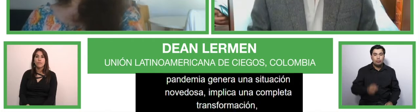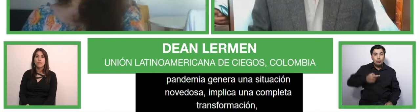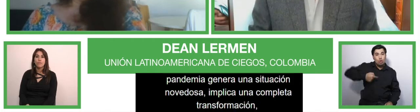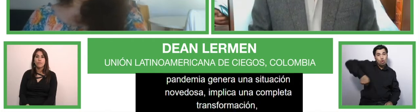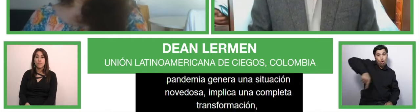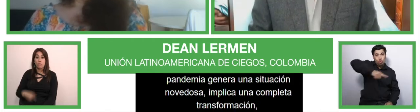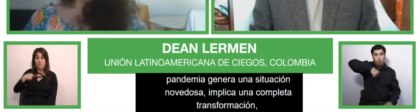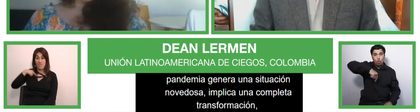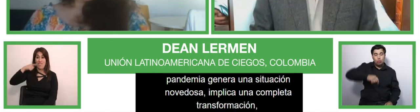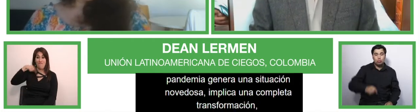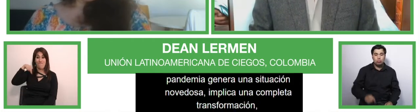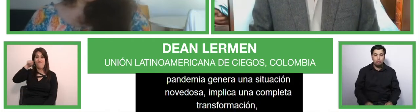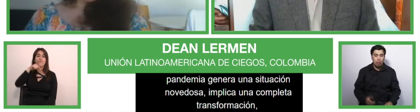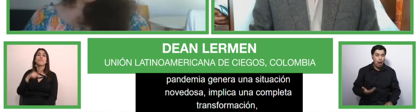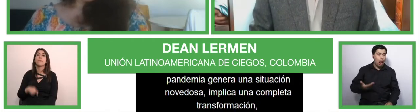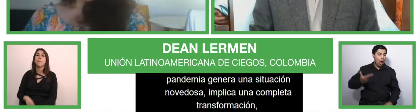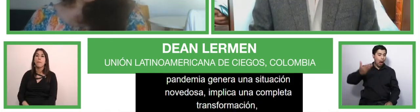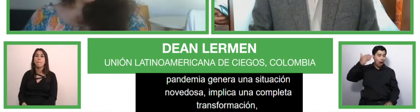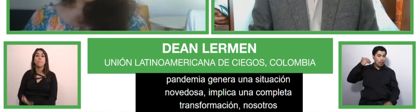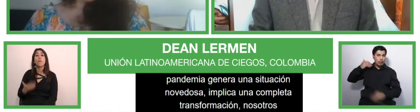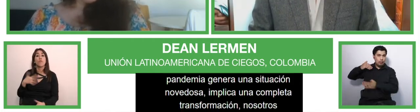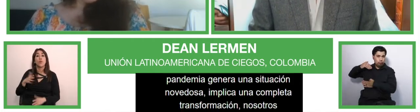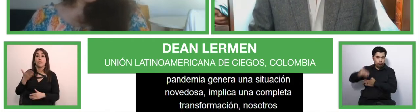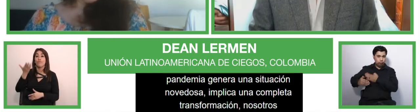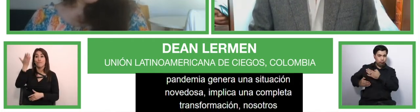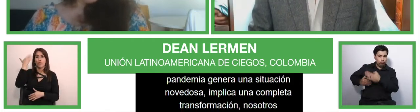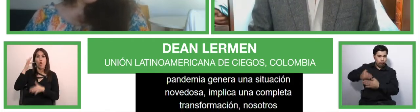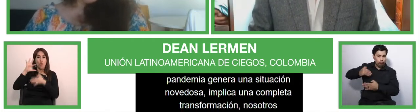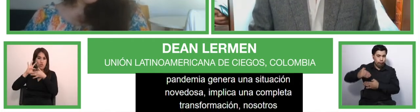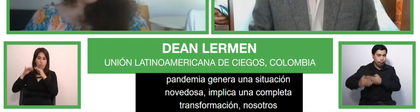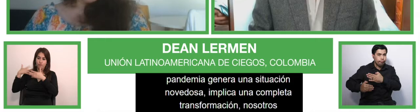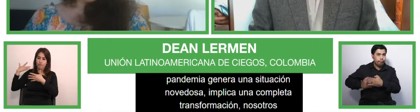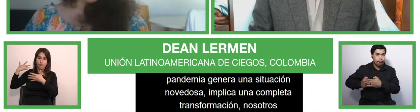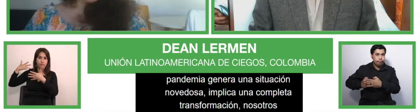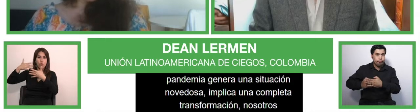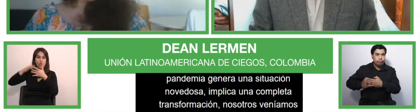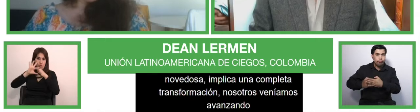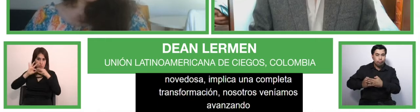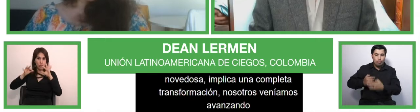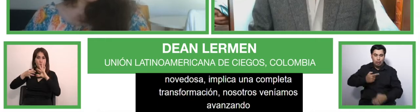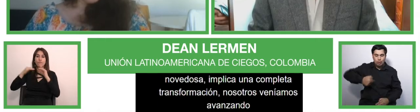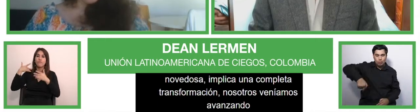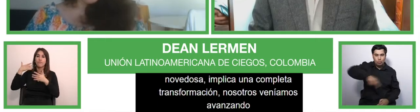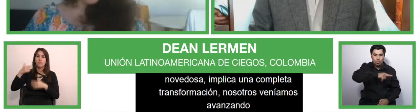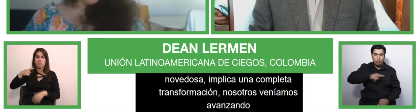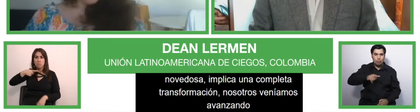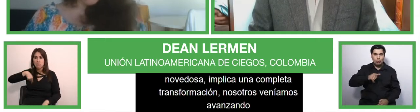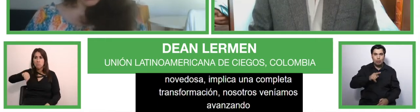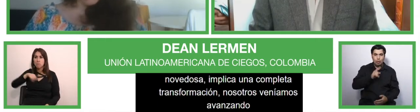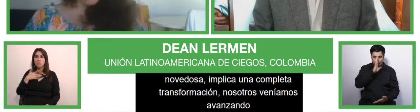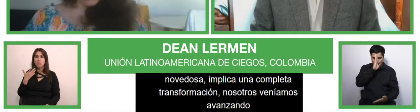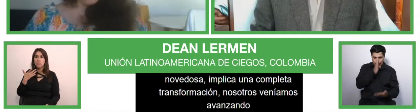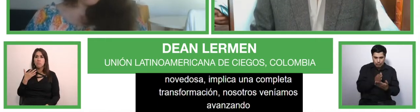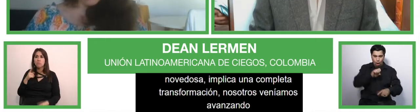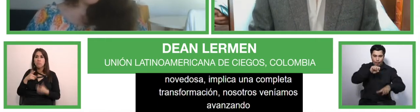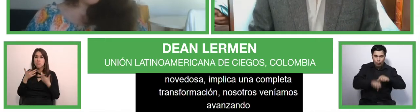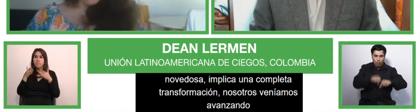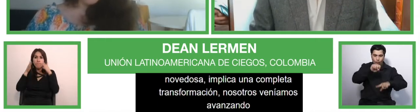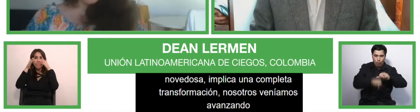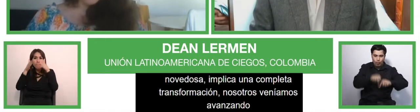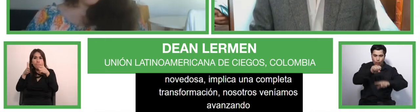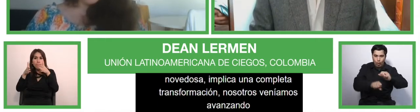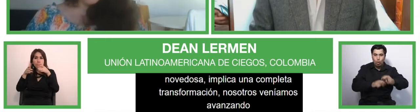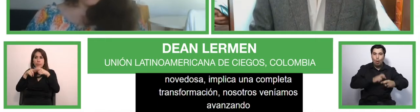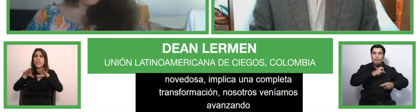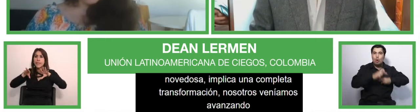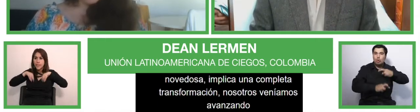Nosotros veníamos avanzando y veníamos consolidando procesos de inclusión.